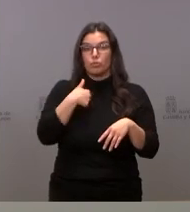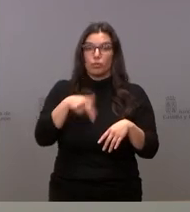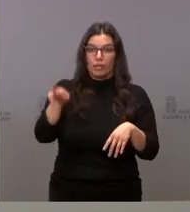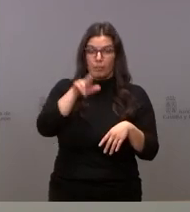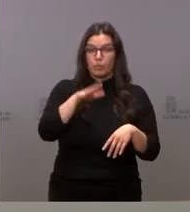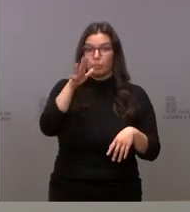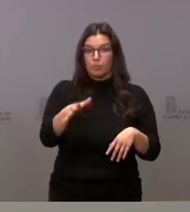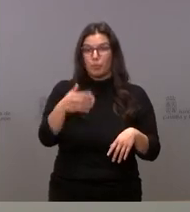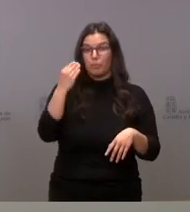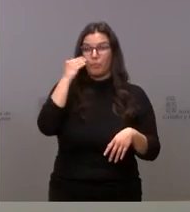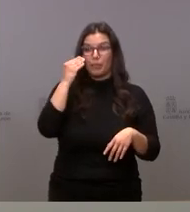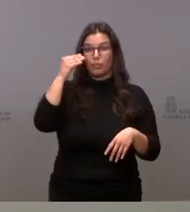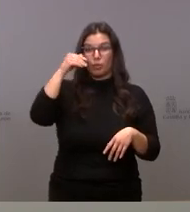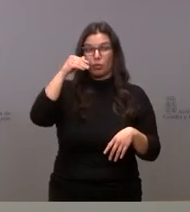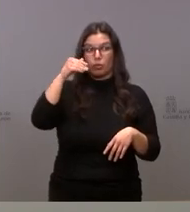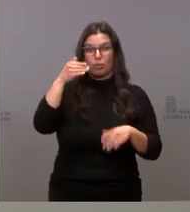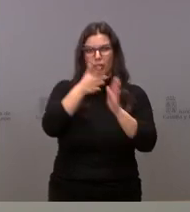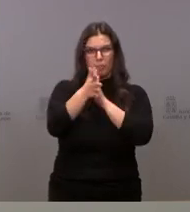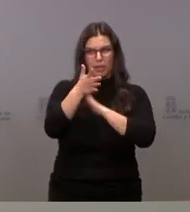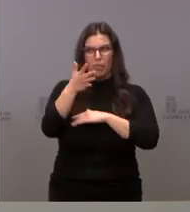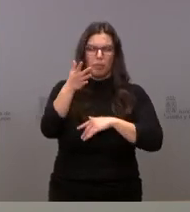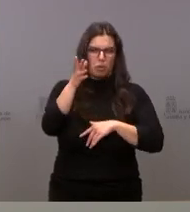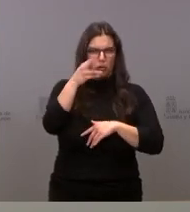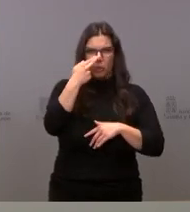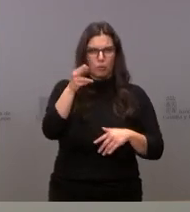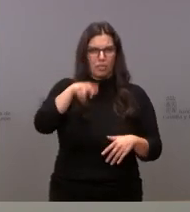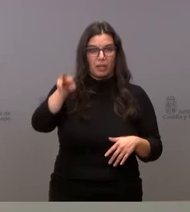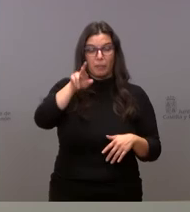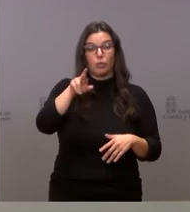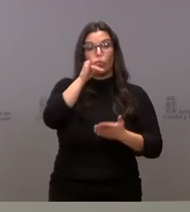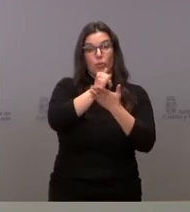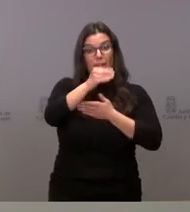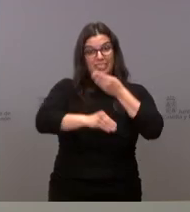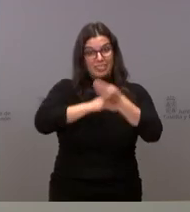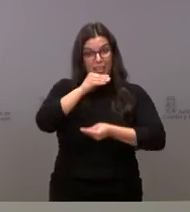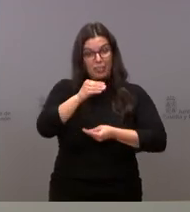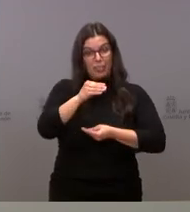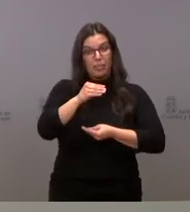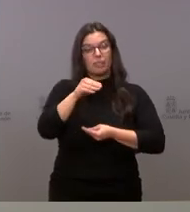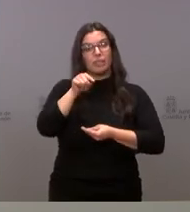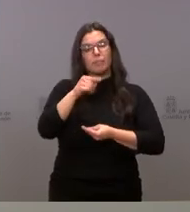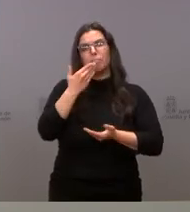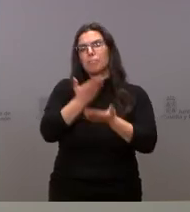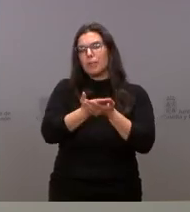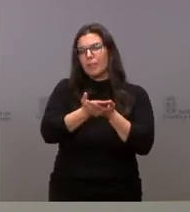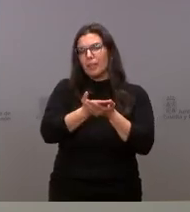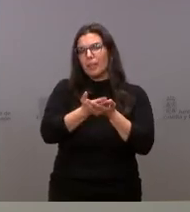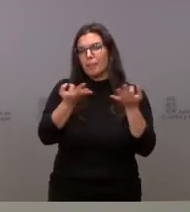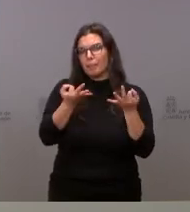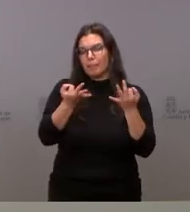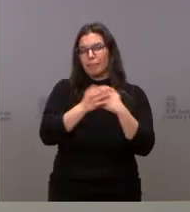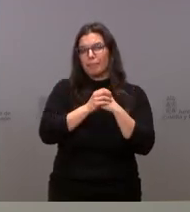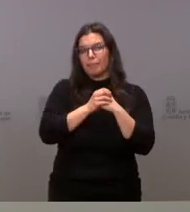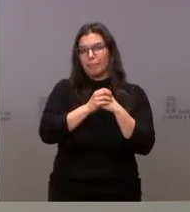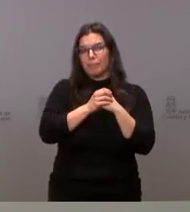creo que lo dicho en esta sala pero no me importa voy a repetir en los tres que se hacen se pide se pide que